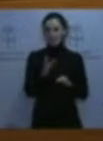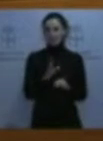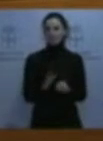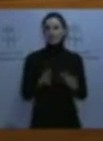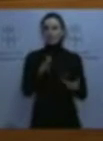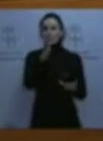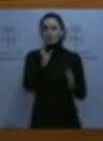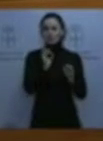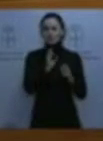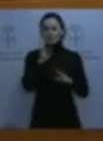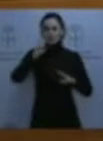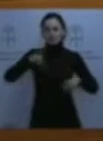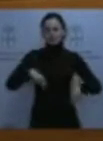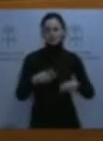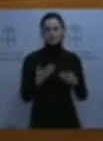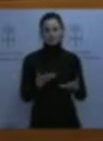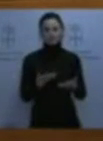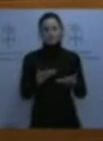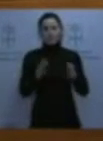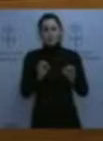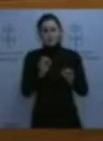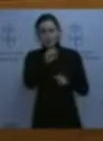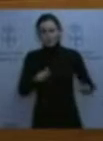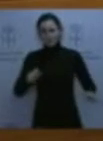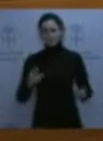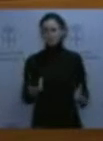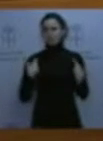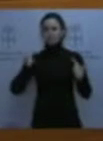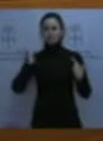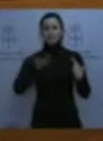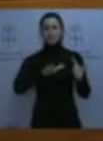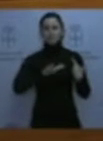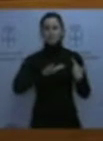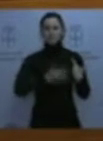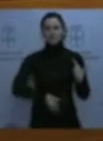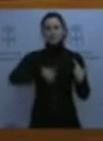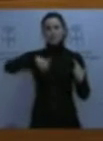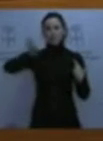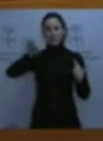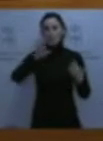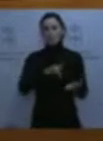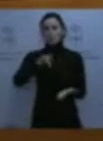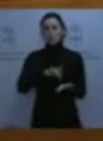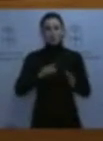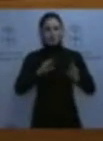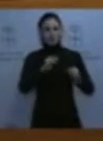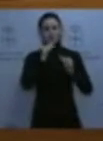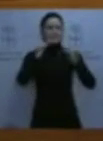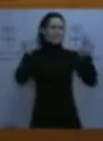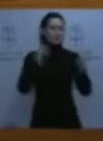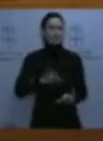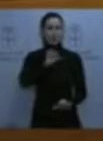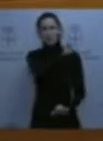reconocimiento jurídico de las víctimas asturianas del franquismo en el largo camino en el que quedaron